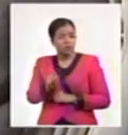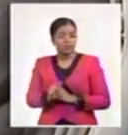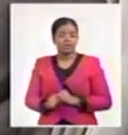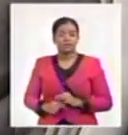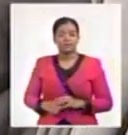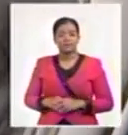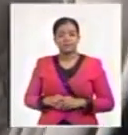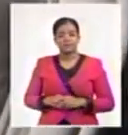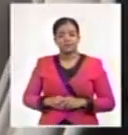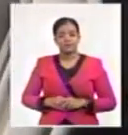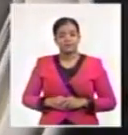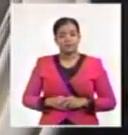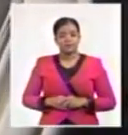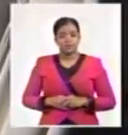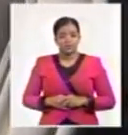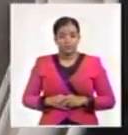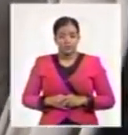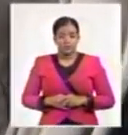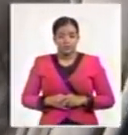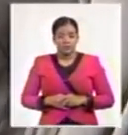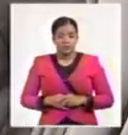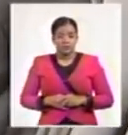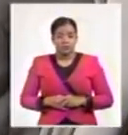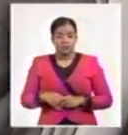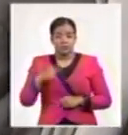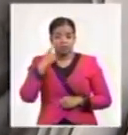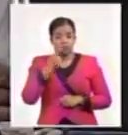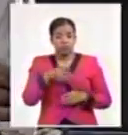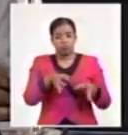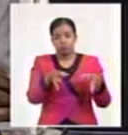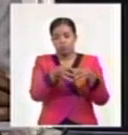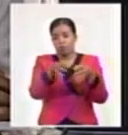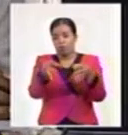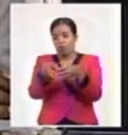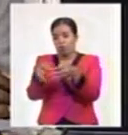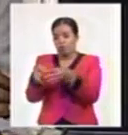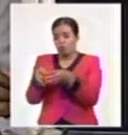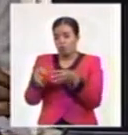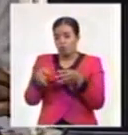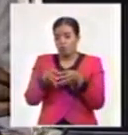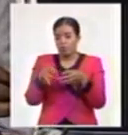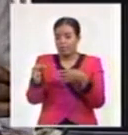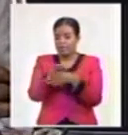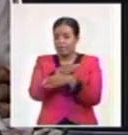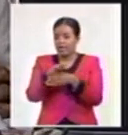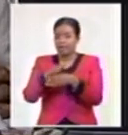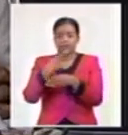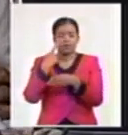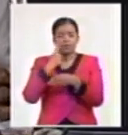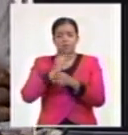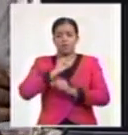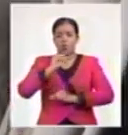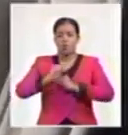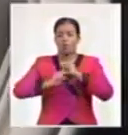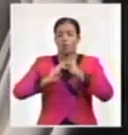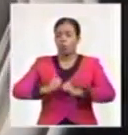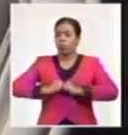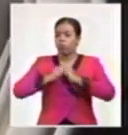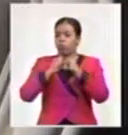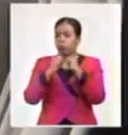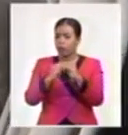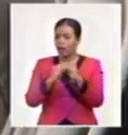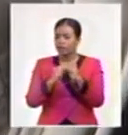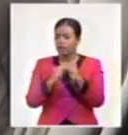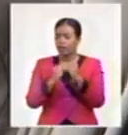todos estos, vamos a decir, bloques de integración, grupos que han ido tomando fuerza o un camino bastante